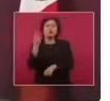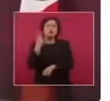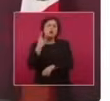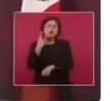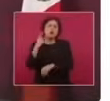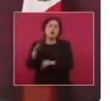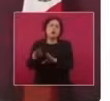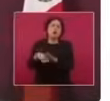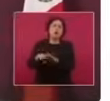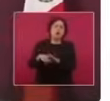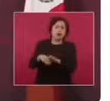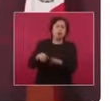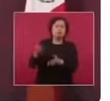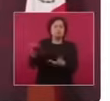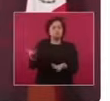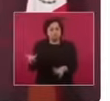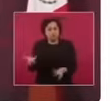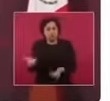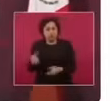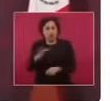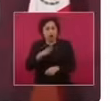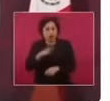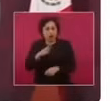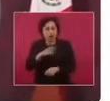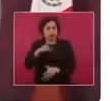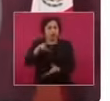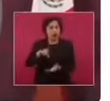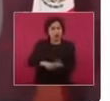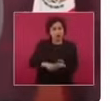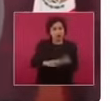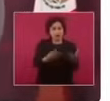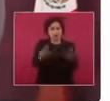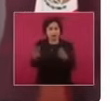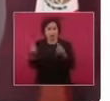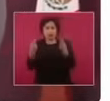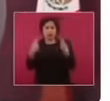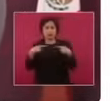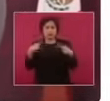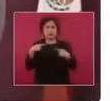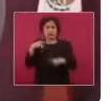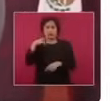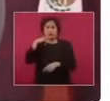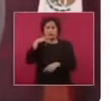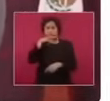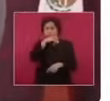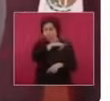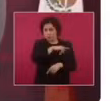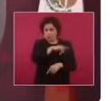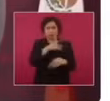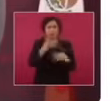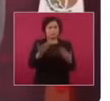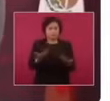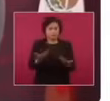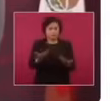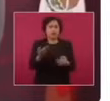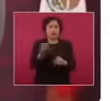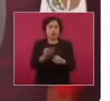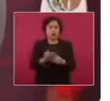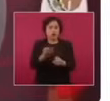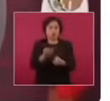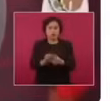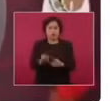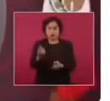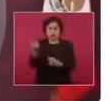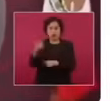politiqueros. Hay gente muy hipócrita que, por ejemplo, lamenta estos